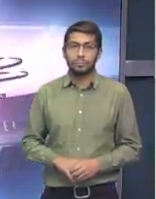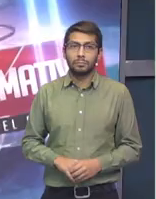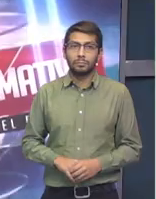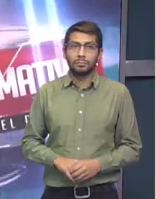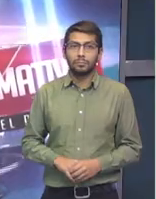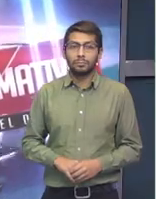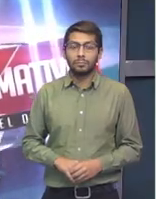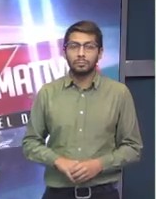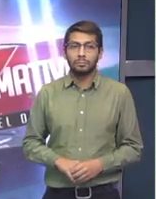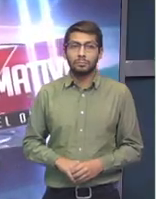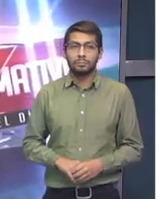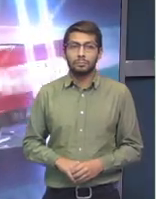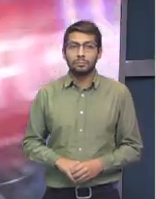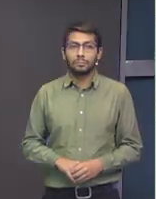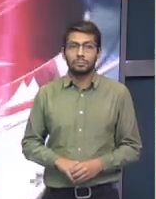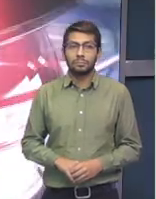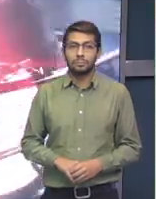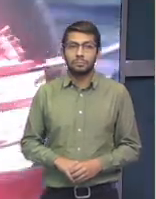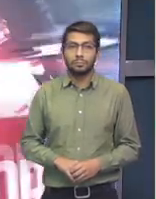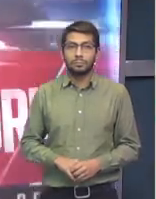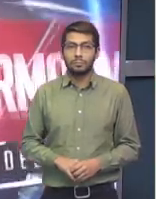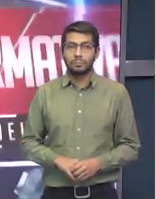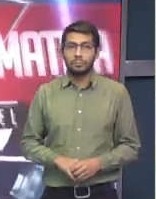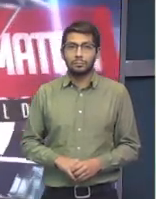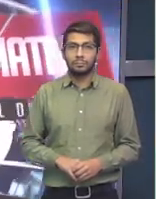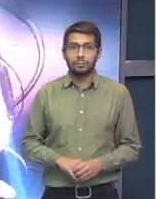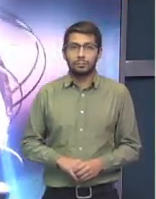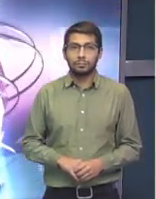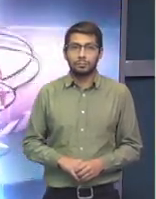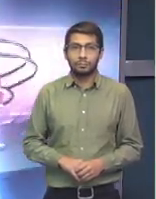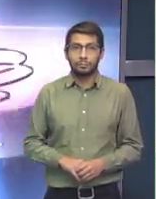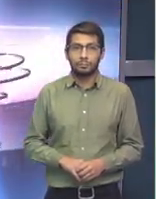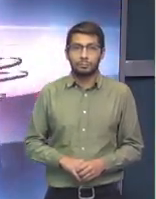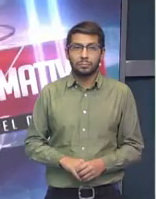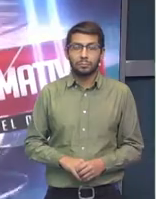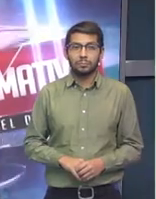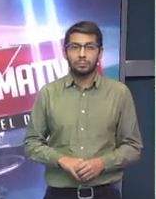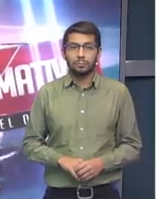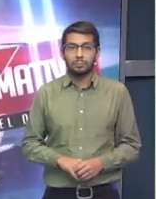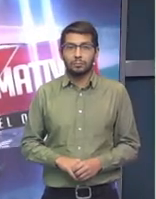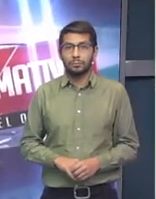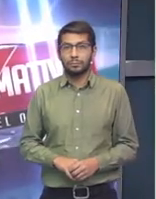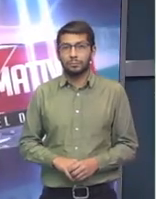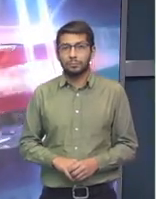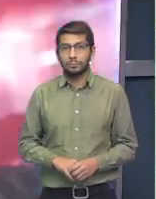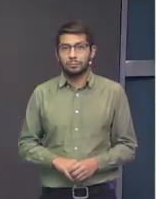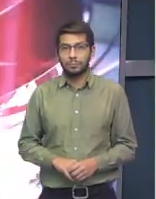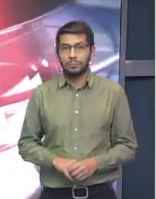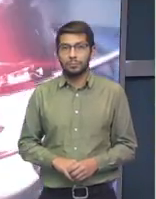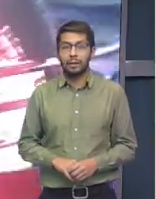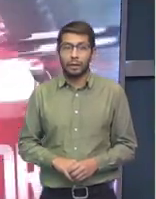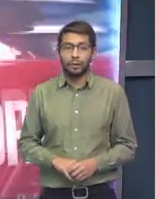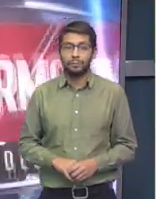ausentismo en personas que uh-huh. han sacado turno. Por ahí, bueno, nosotros tratamos de registrar por qué no vienen. Puede ser que estén cursando